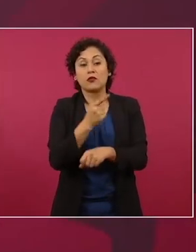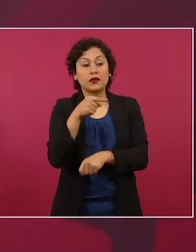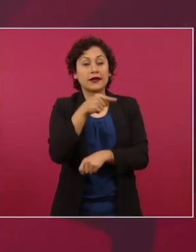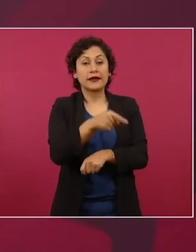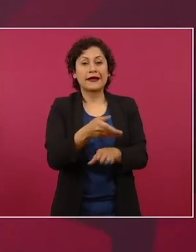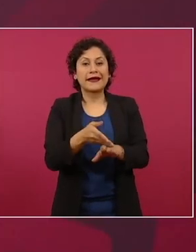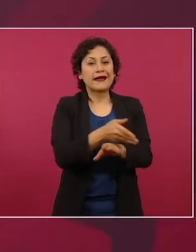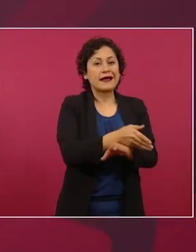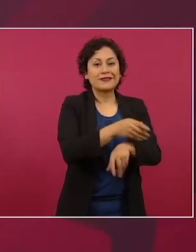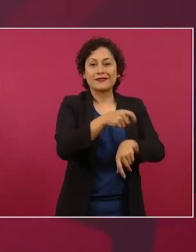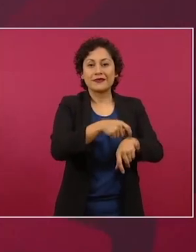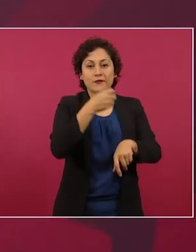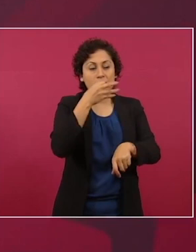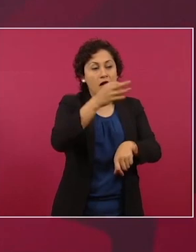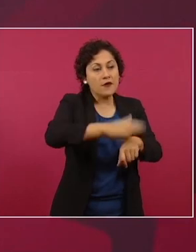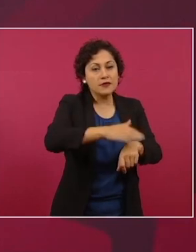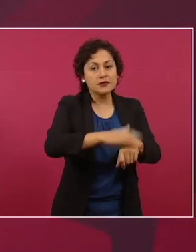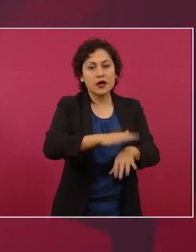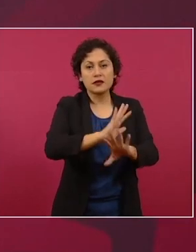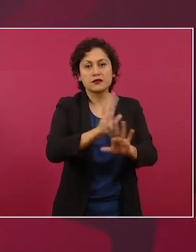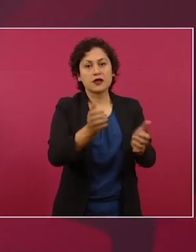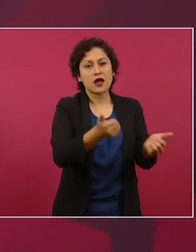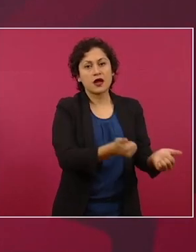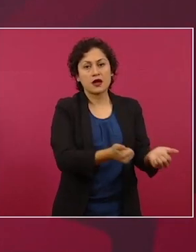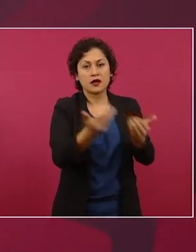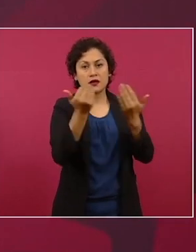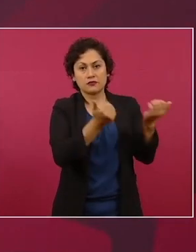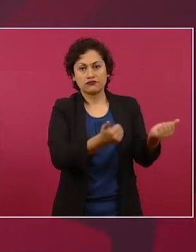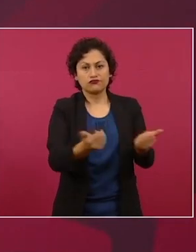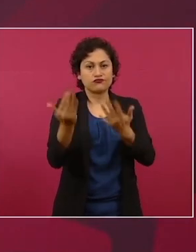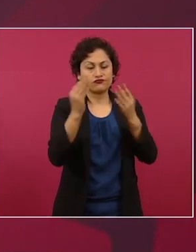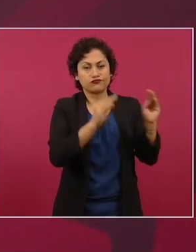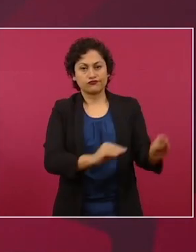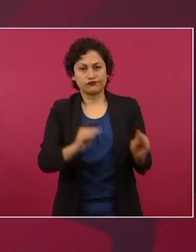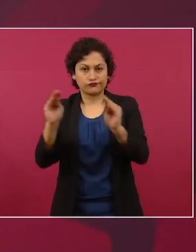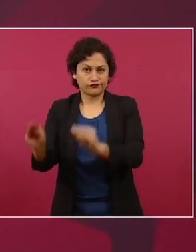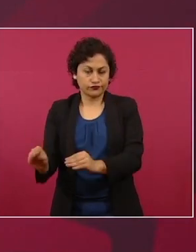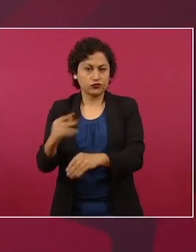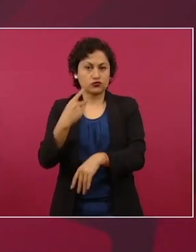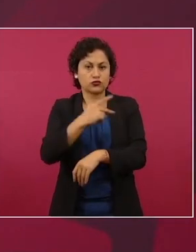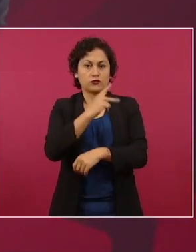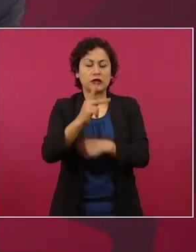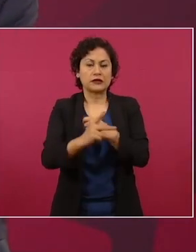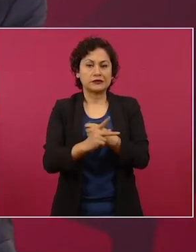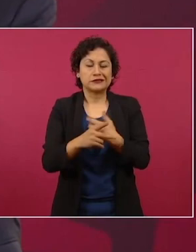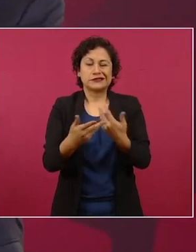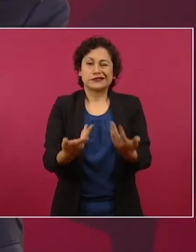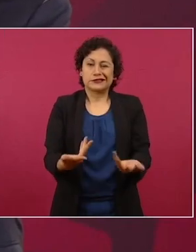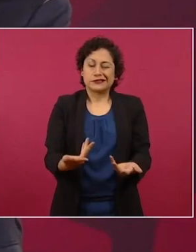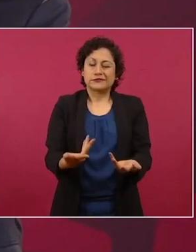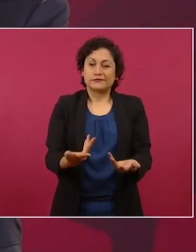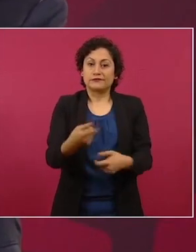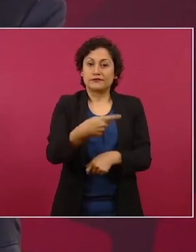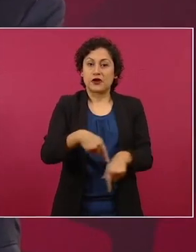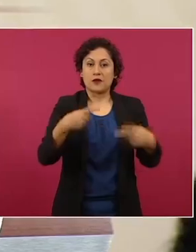y como protesta en la